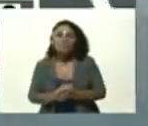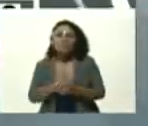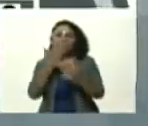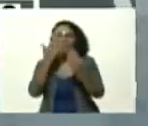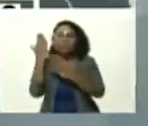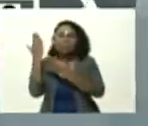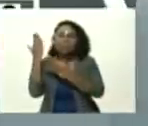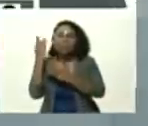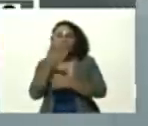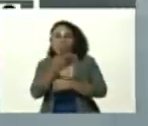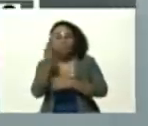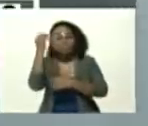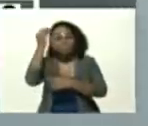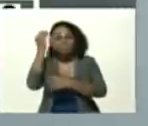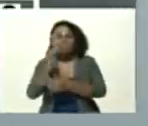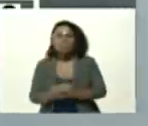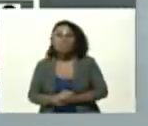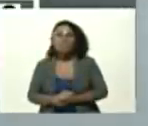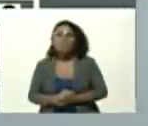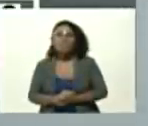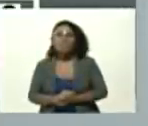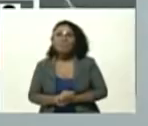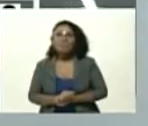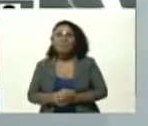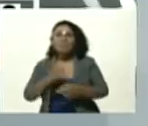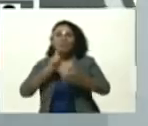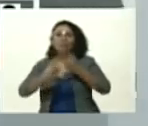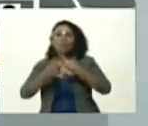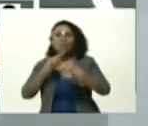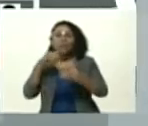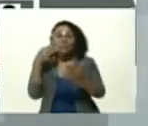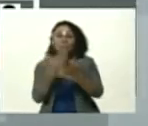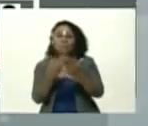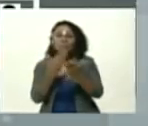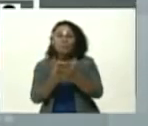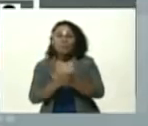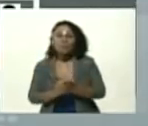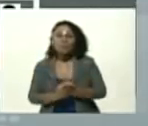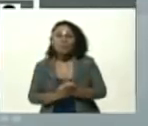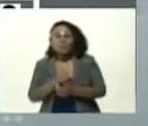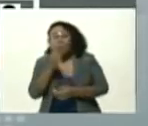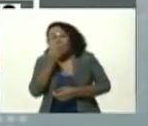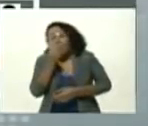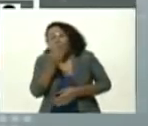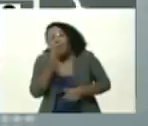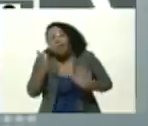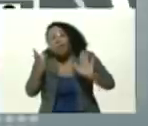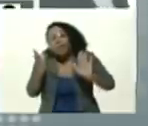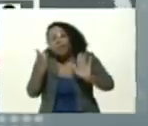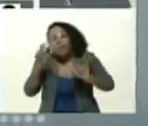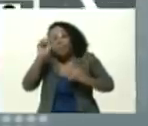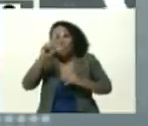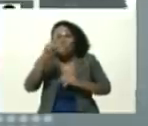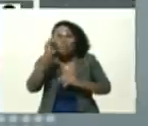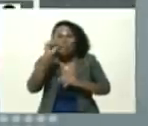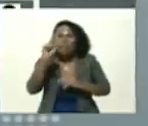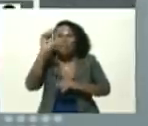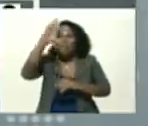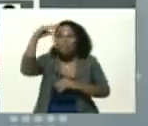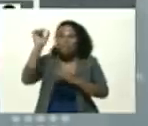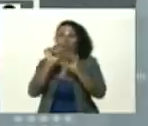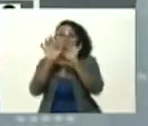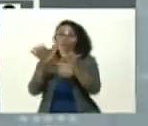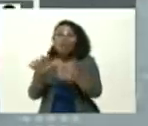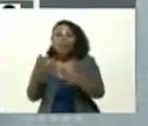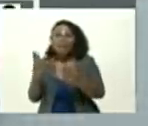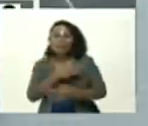Imagínate tú. ¿Ah? Cosas veredes, Sancho. Bueno, Luis José, que Dios te bendiga, querido